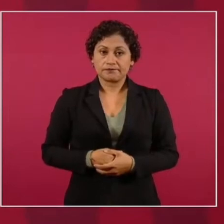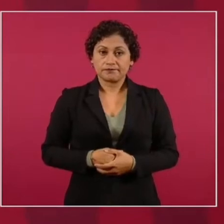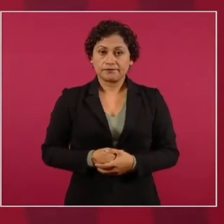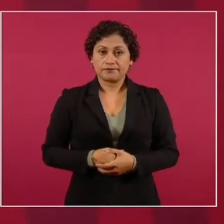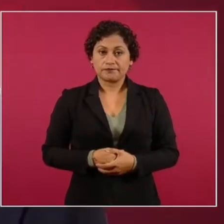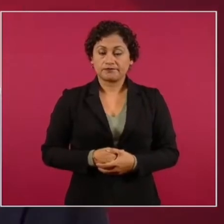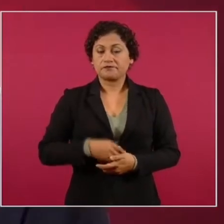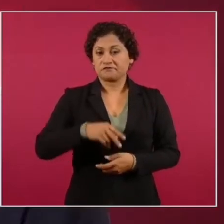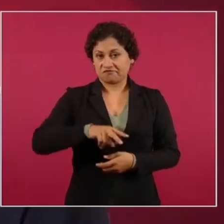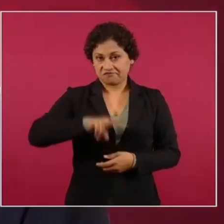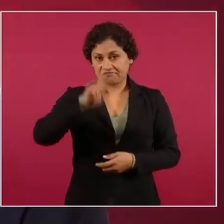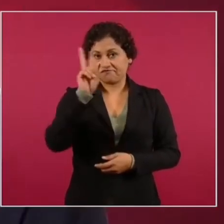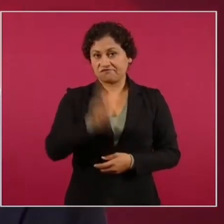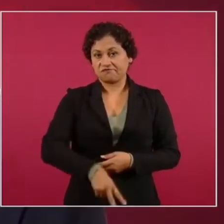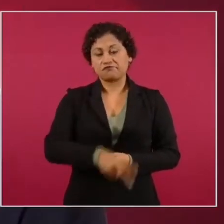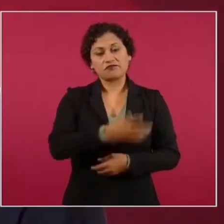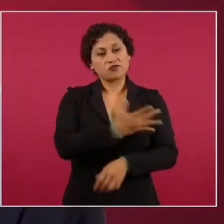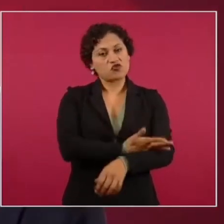sincero